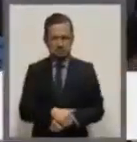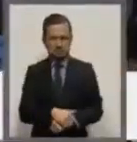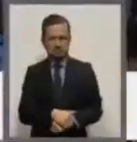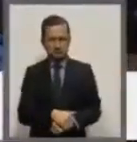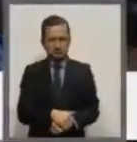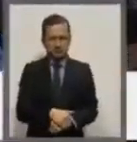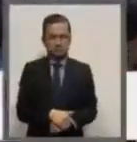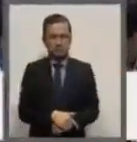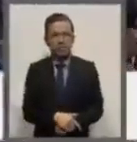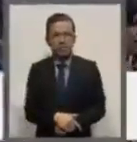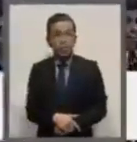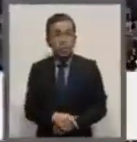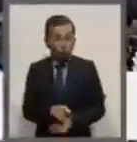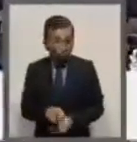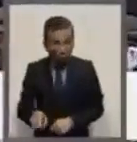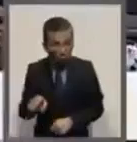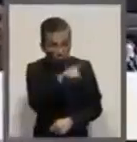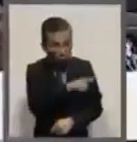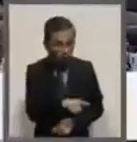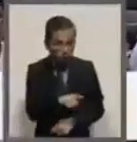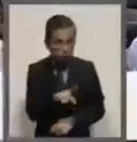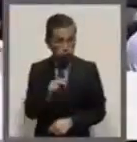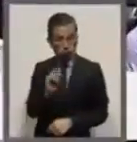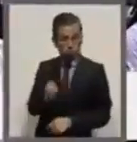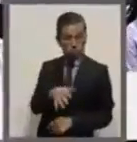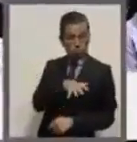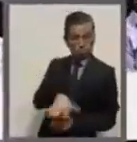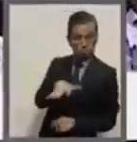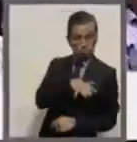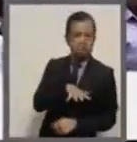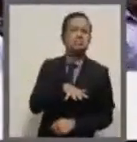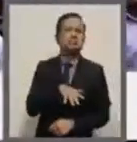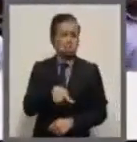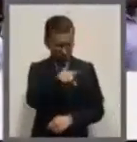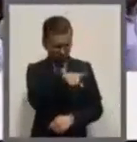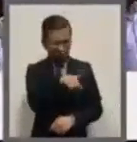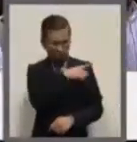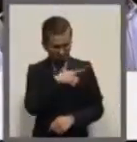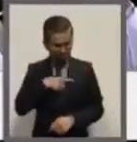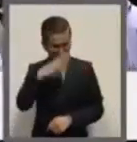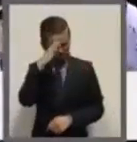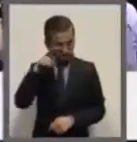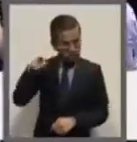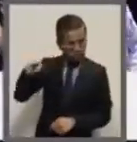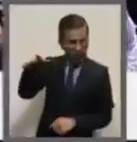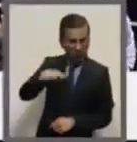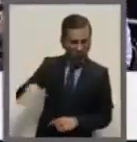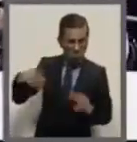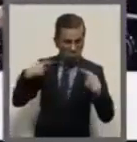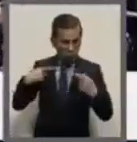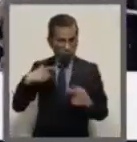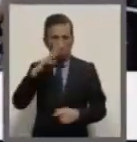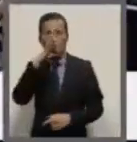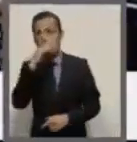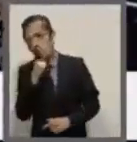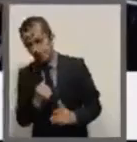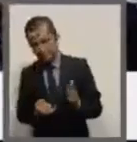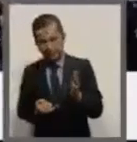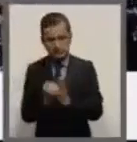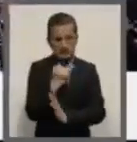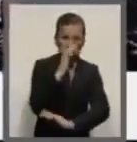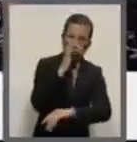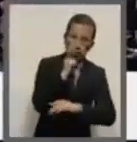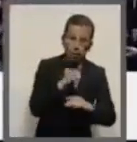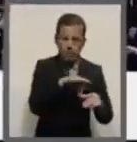Ustedes que se oponen, compañeros, no pueden seguir considerando a los ciudadanos como incapaces para distinguir el ejercicio